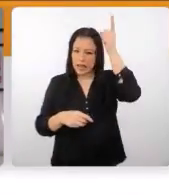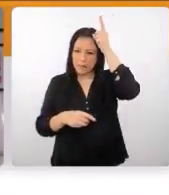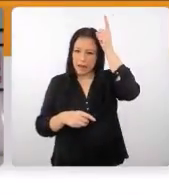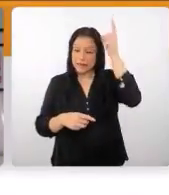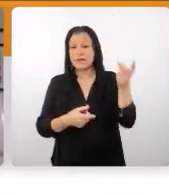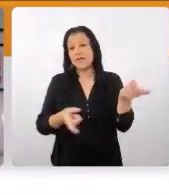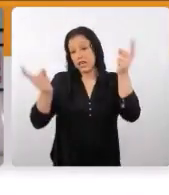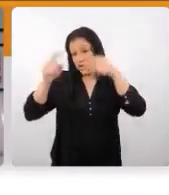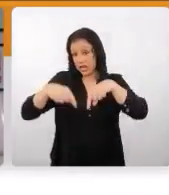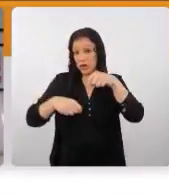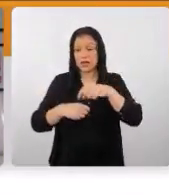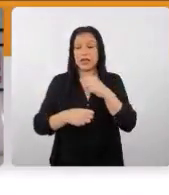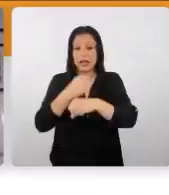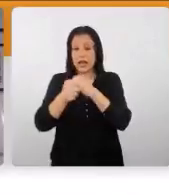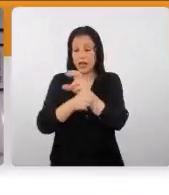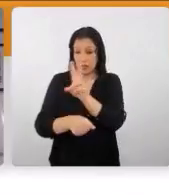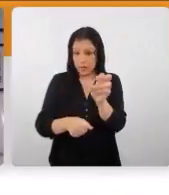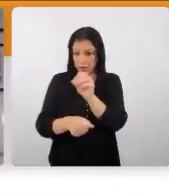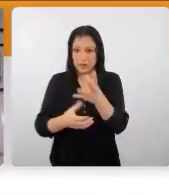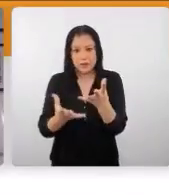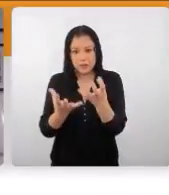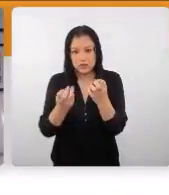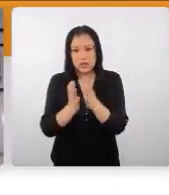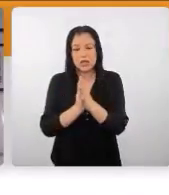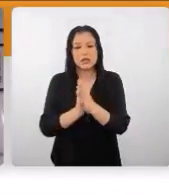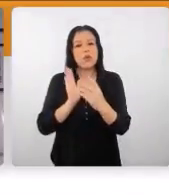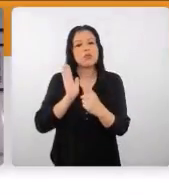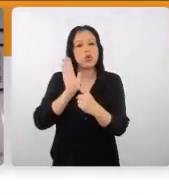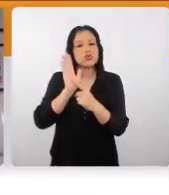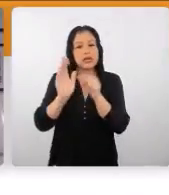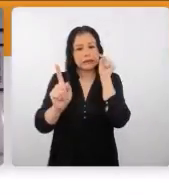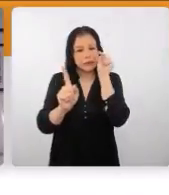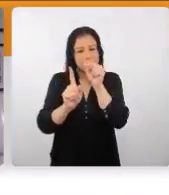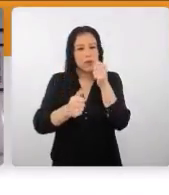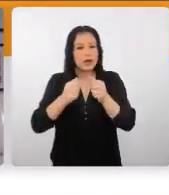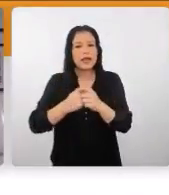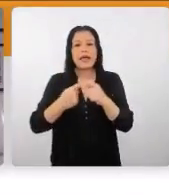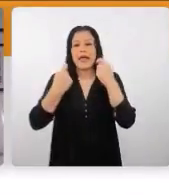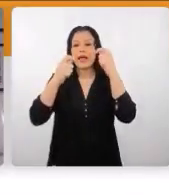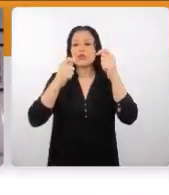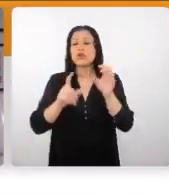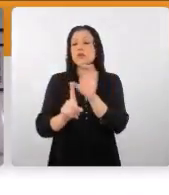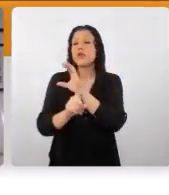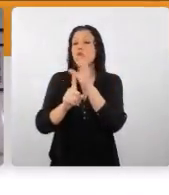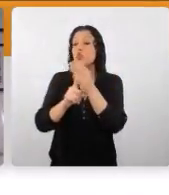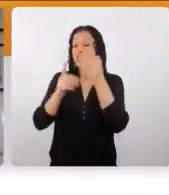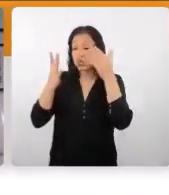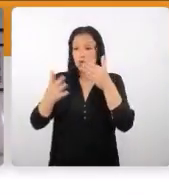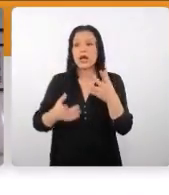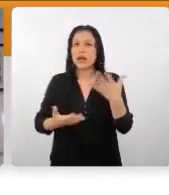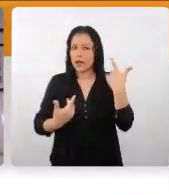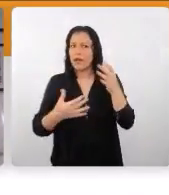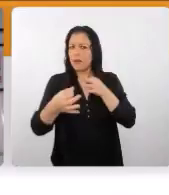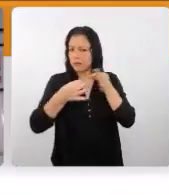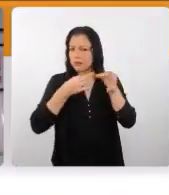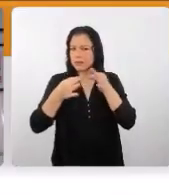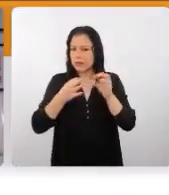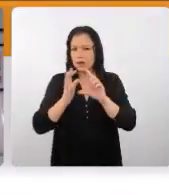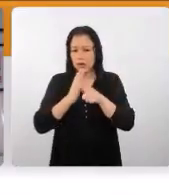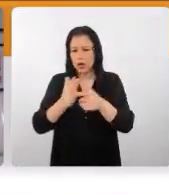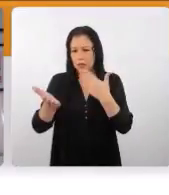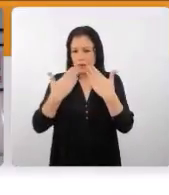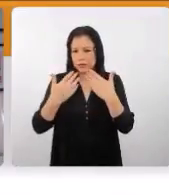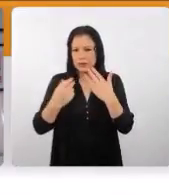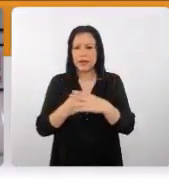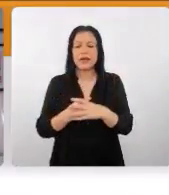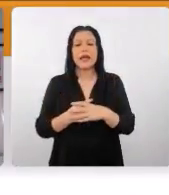2020. Justamente hemos querido hacer énfasis en lo que es el turismo de cultura que habíamos mencionado y luego vamos a hablar un poco del